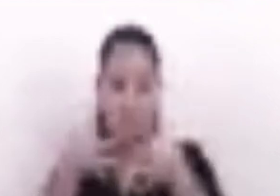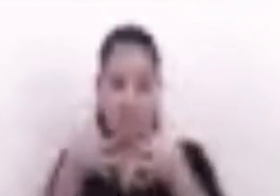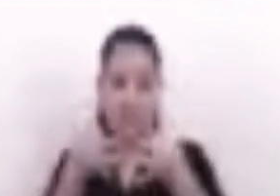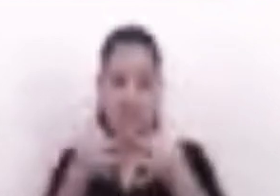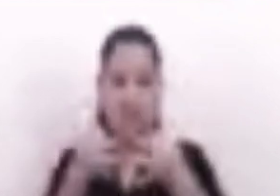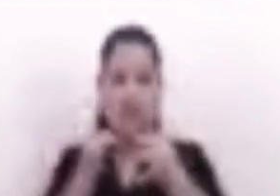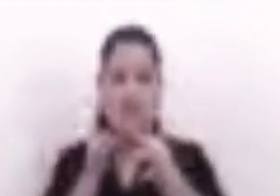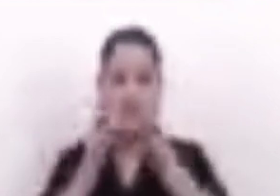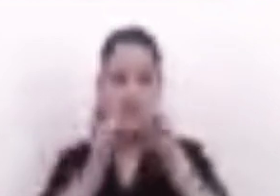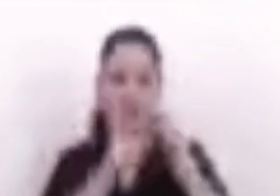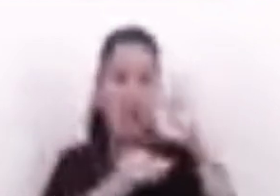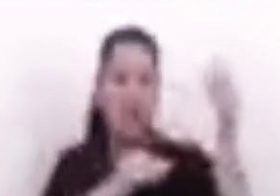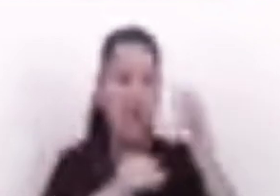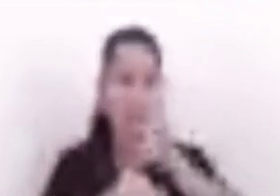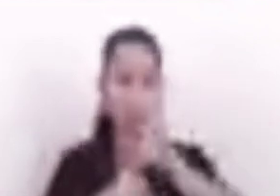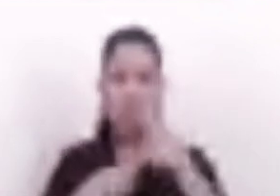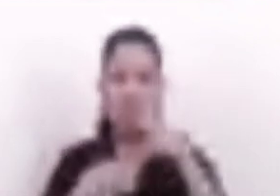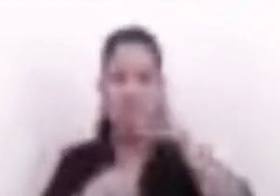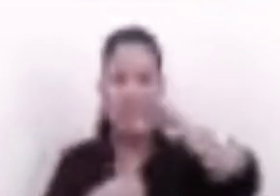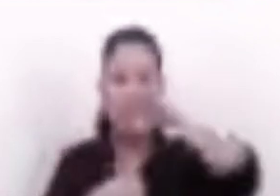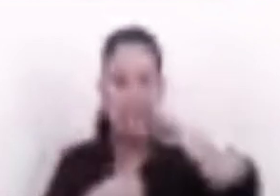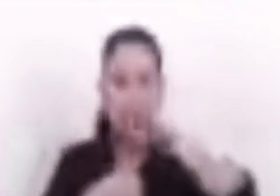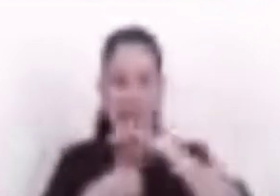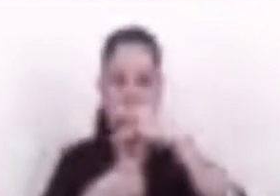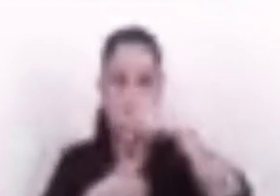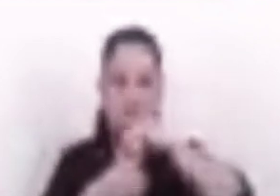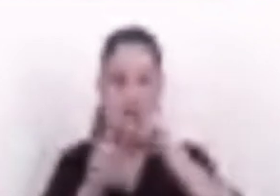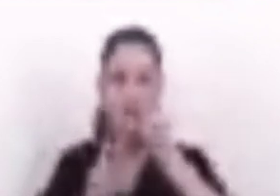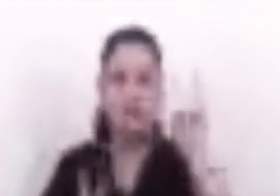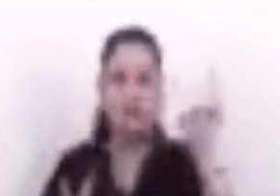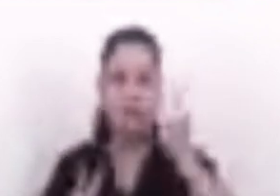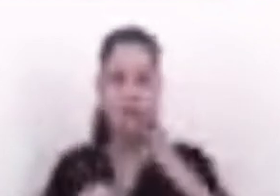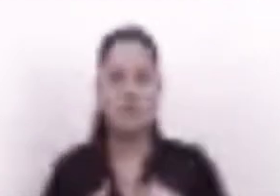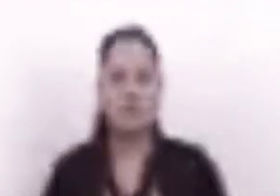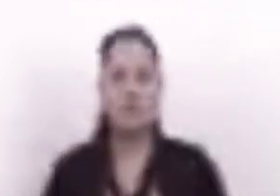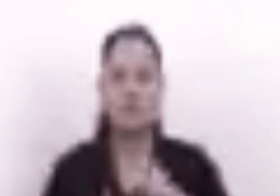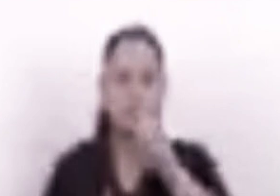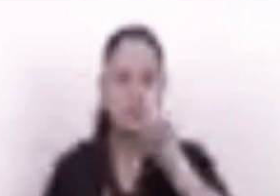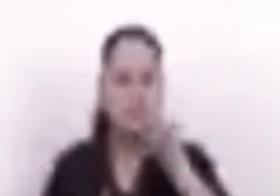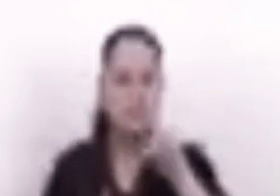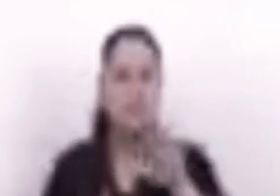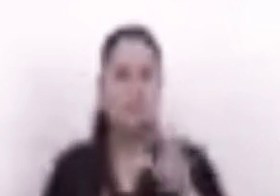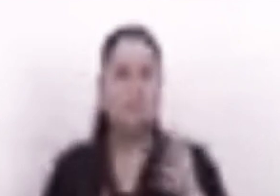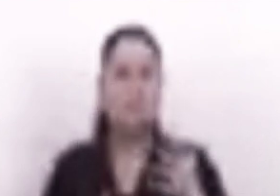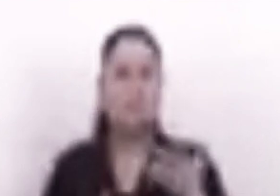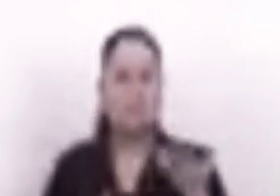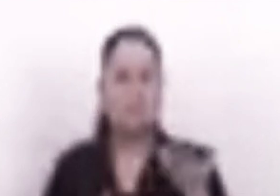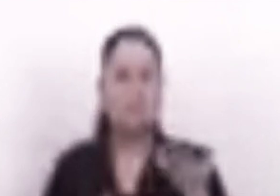forma remota, su voto se contará en San Salvador. Pregúntense por qué.